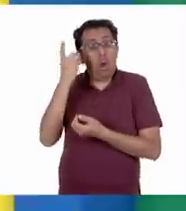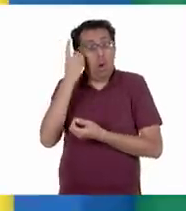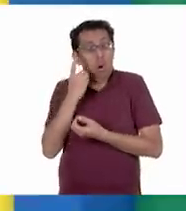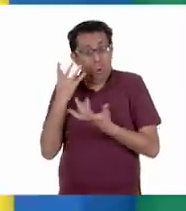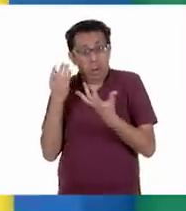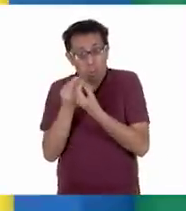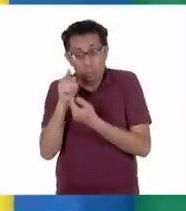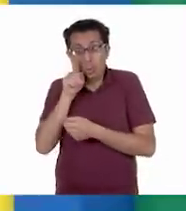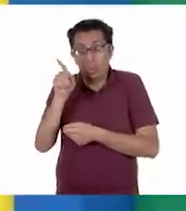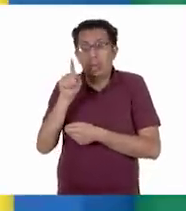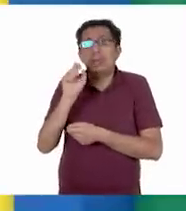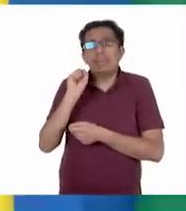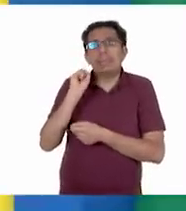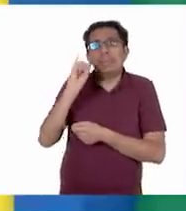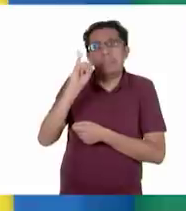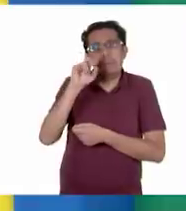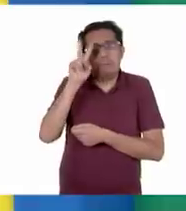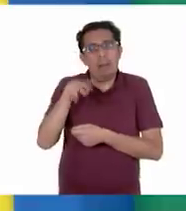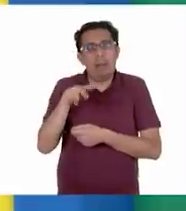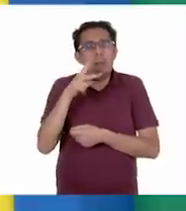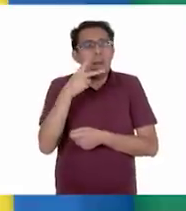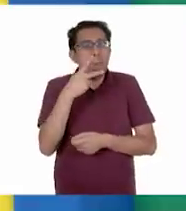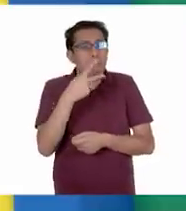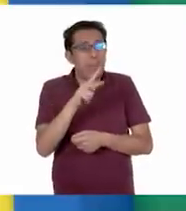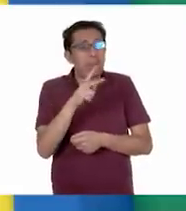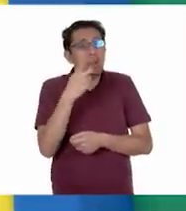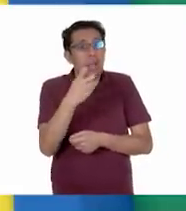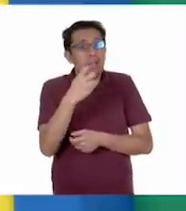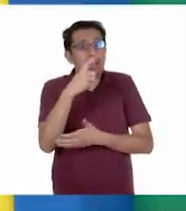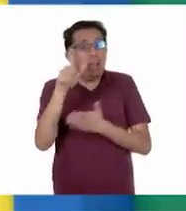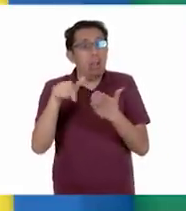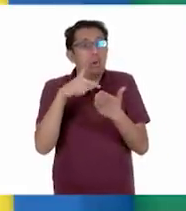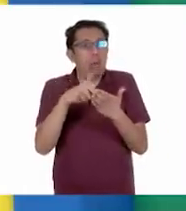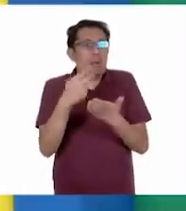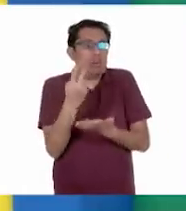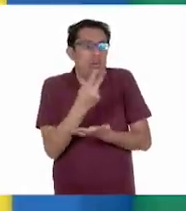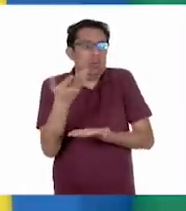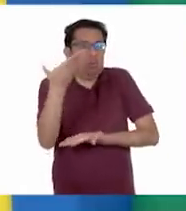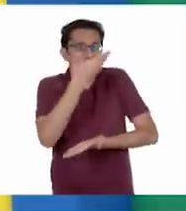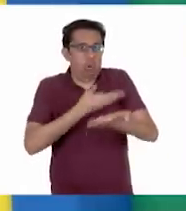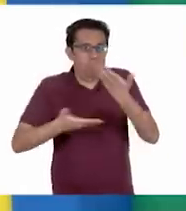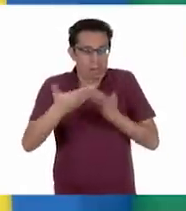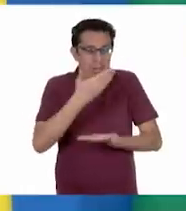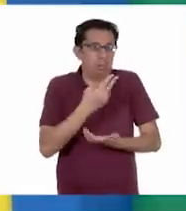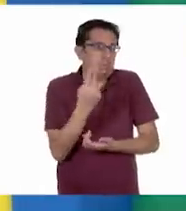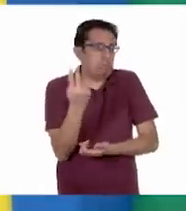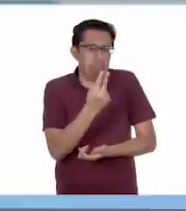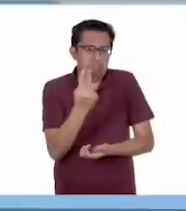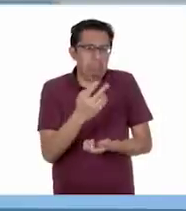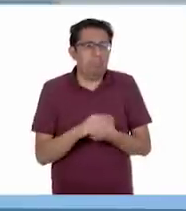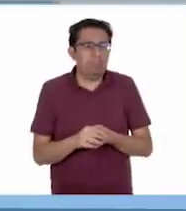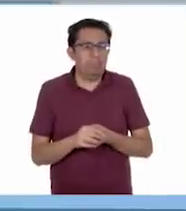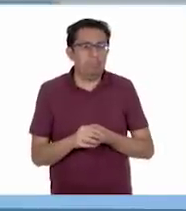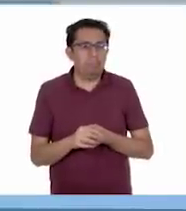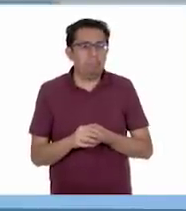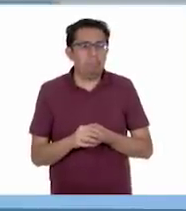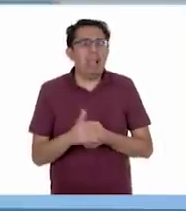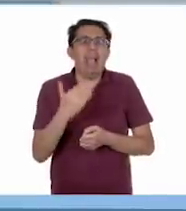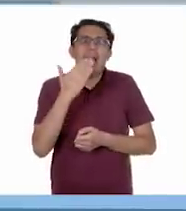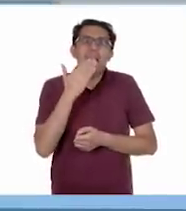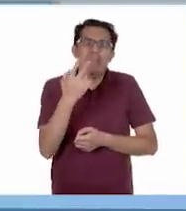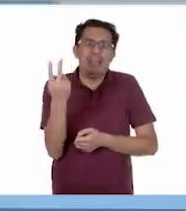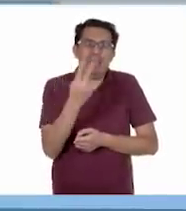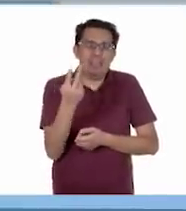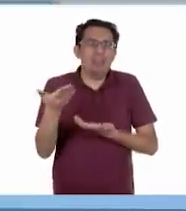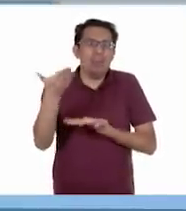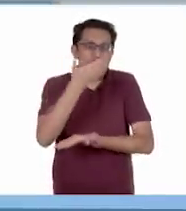Sí, eso sí, Raulito. Pero ese espacio, bueno, pues es compartido, es para los dos. ¡Ah, qué bueno que compartan